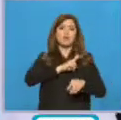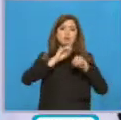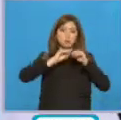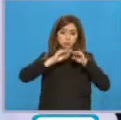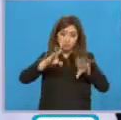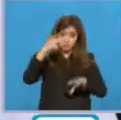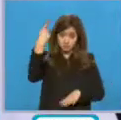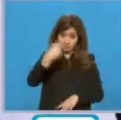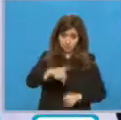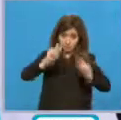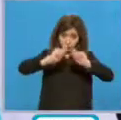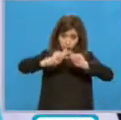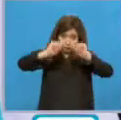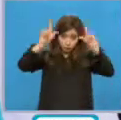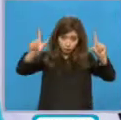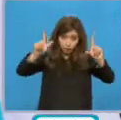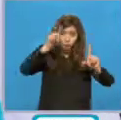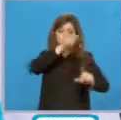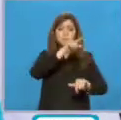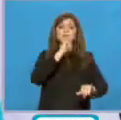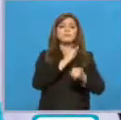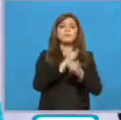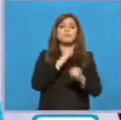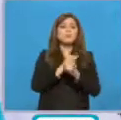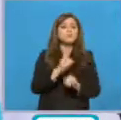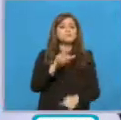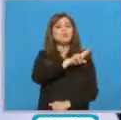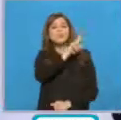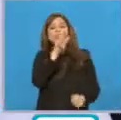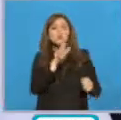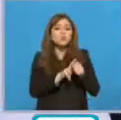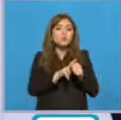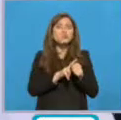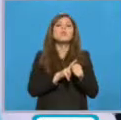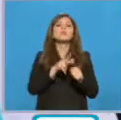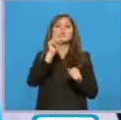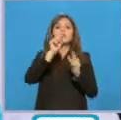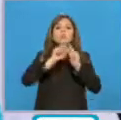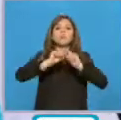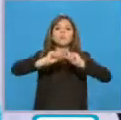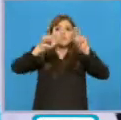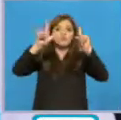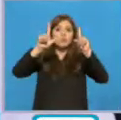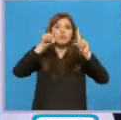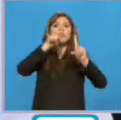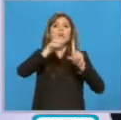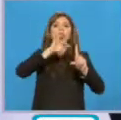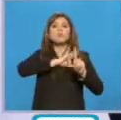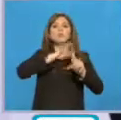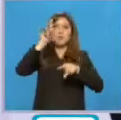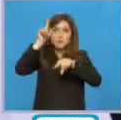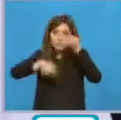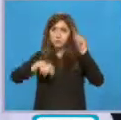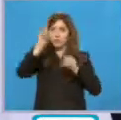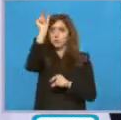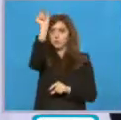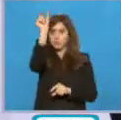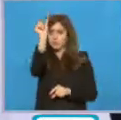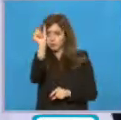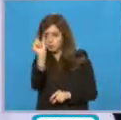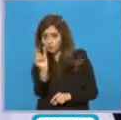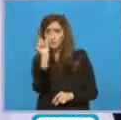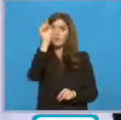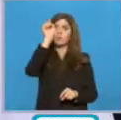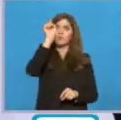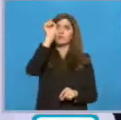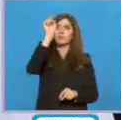cuando abrimos una cuenta en una red social, ya viene por default, digamos, esa configuración. Lo que hay que hacer es entrar